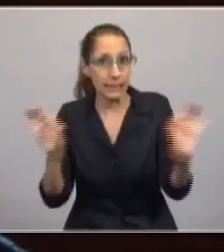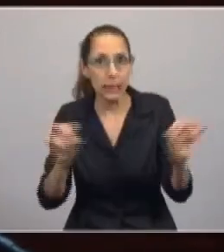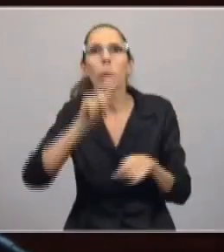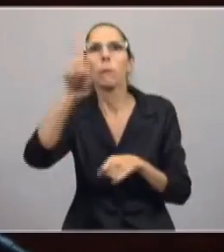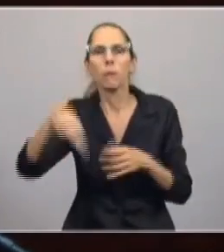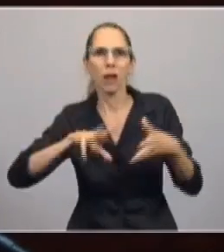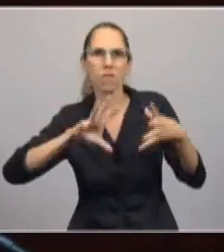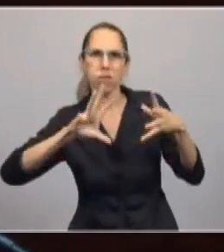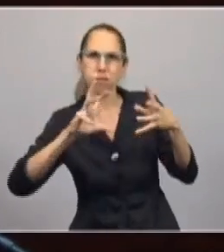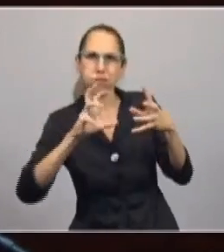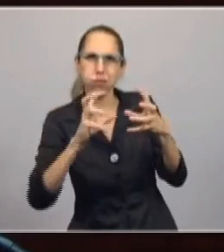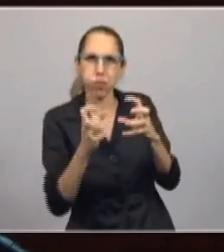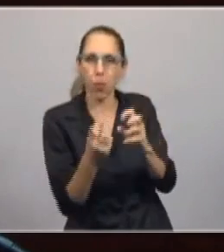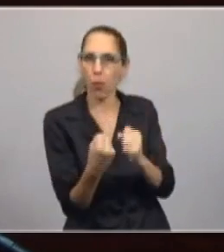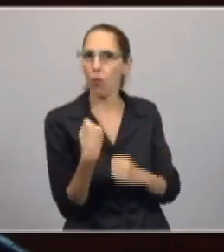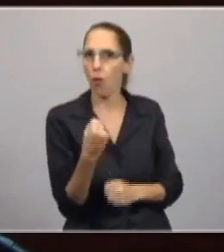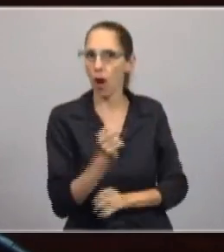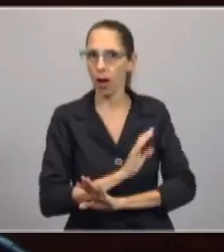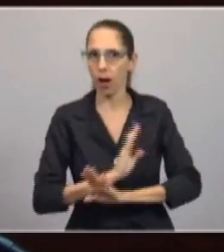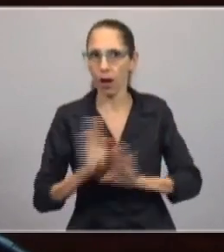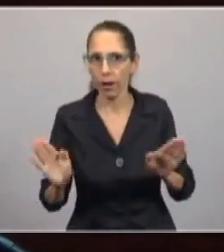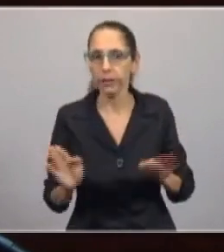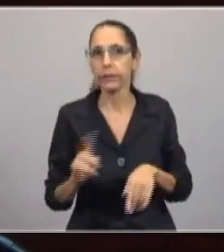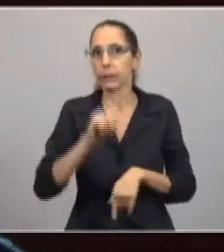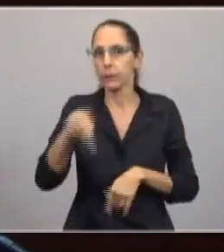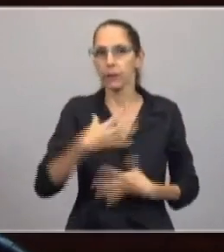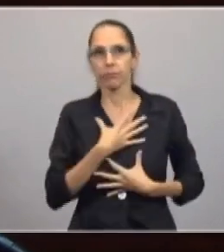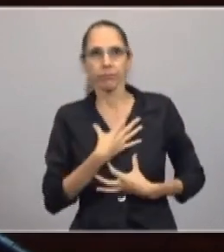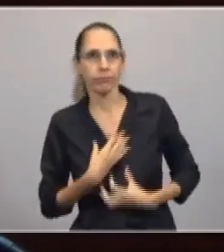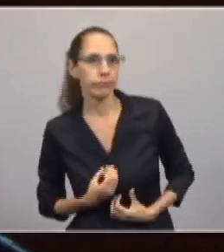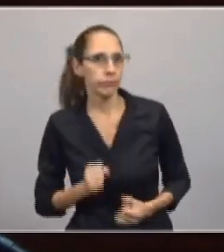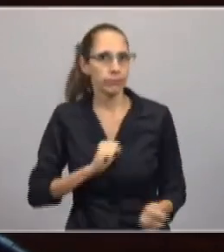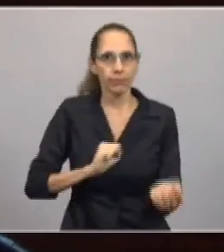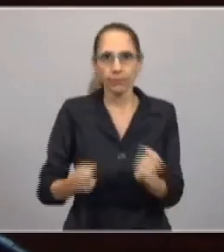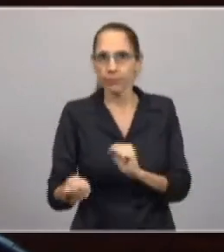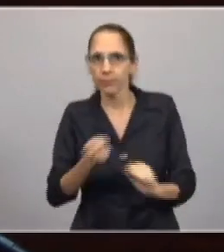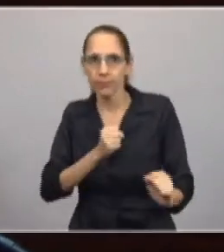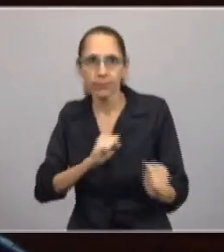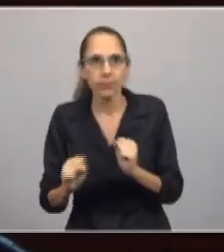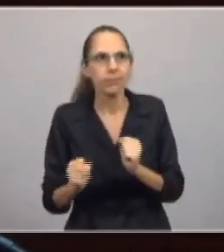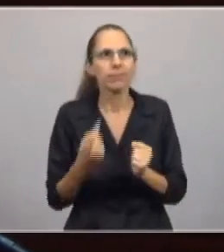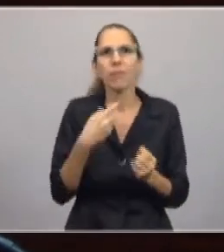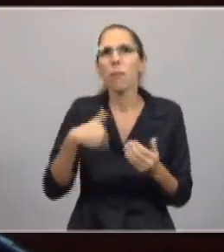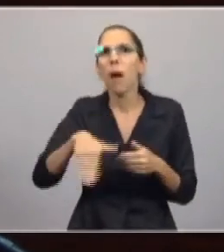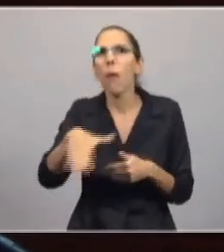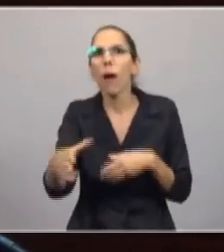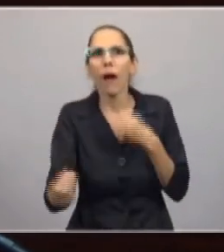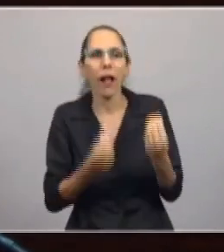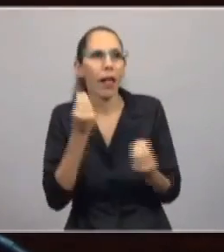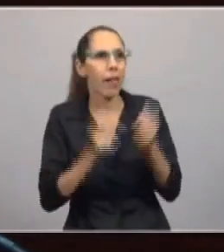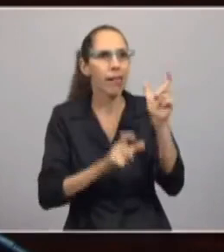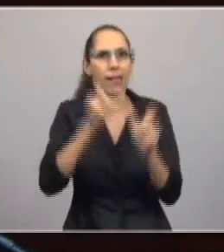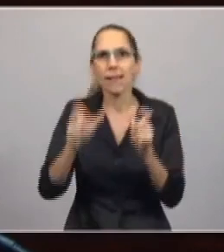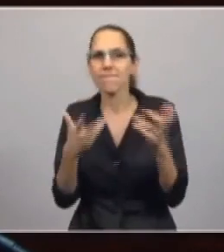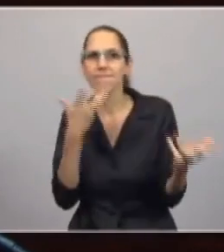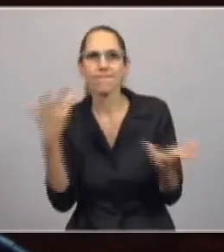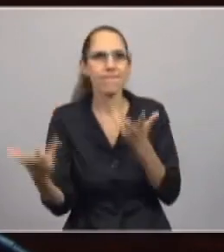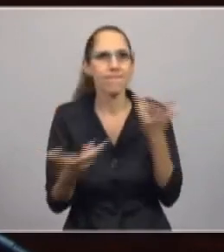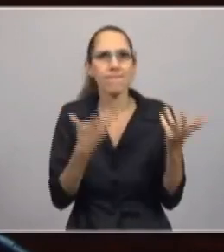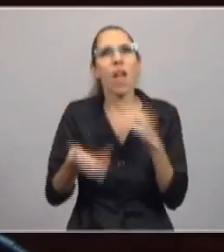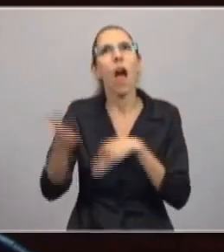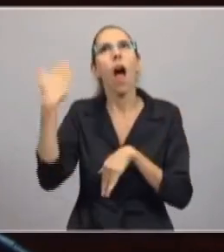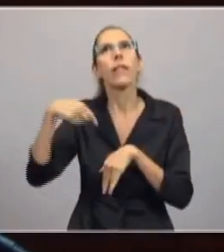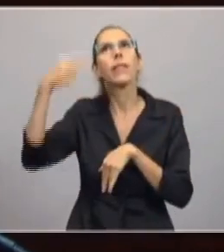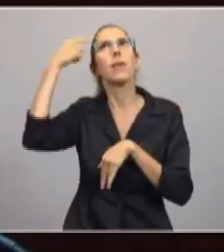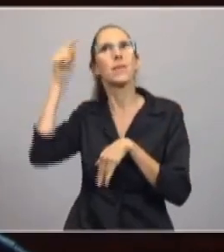daño que son enormes, multiplicando la angustia, la desesperación y la incertidumbre de una sociedad que aspiraba a una